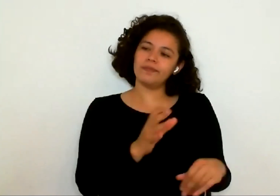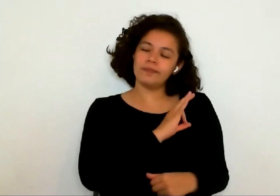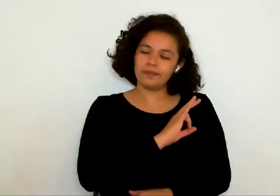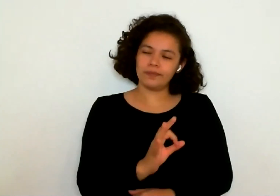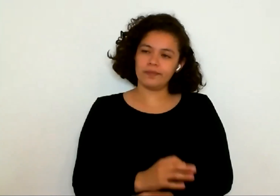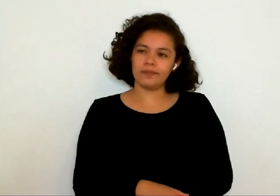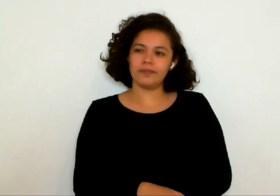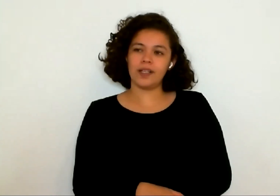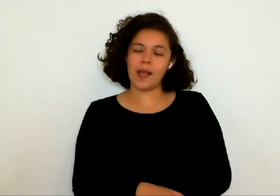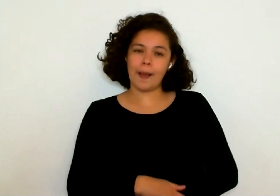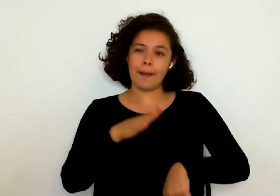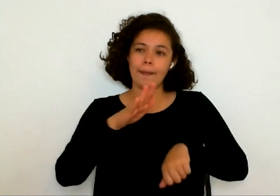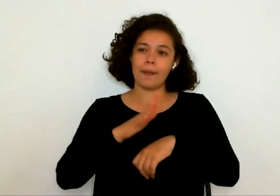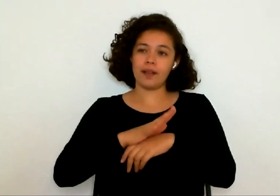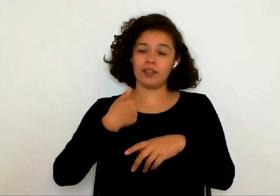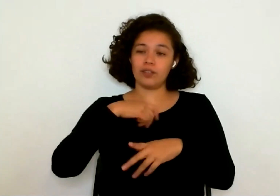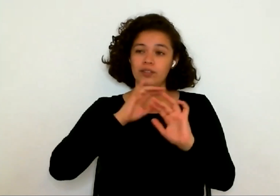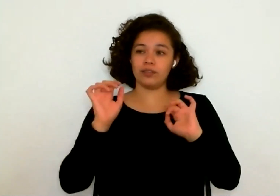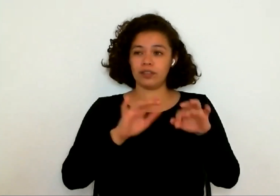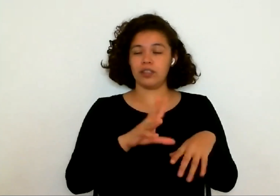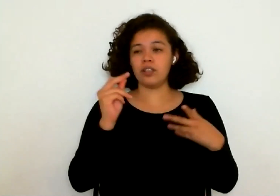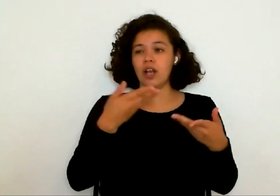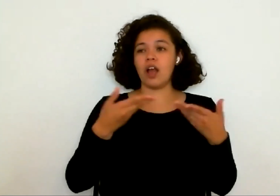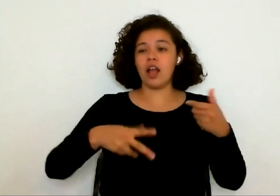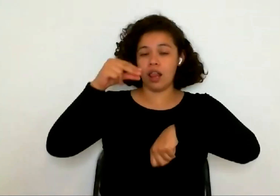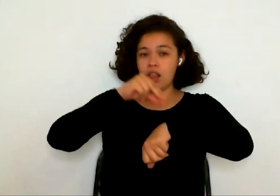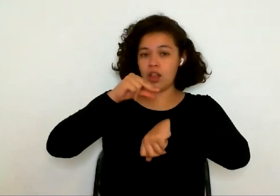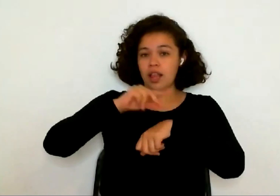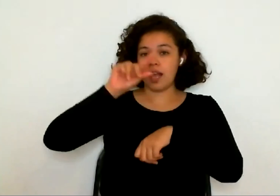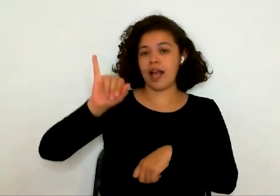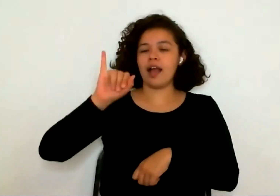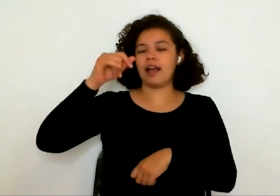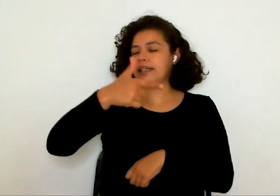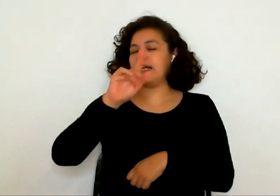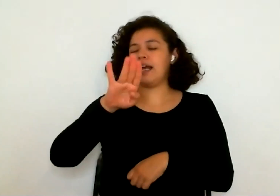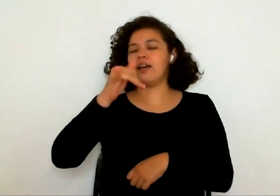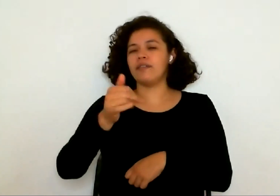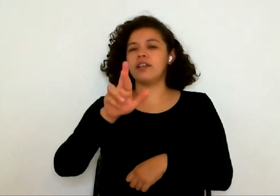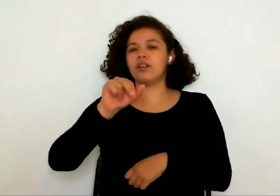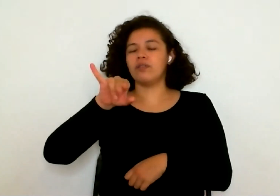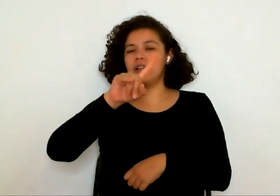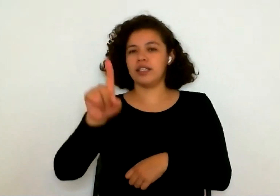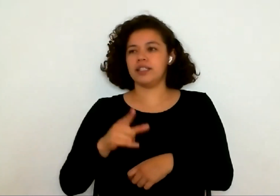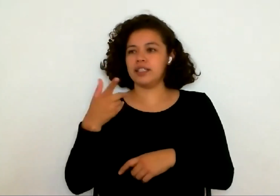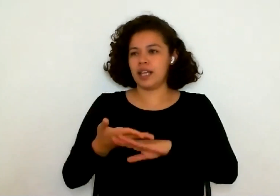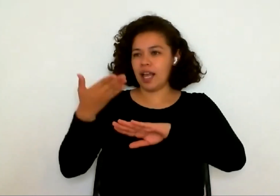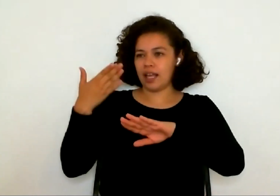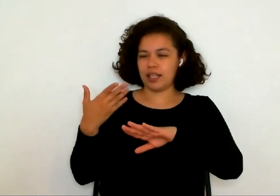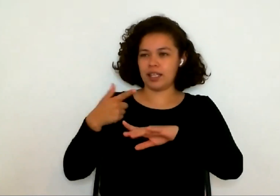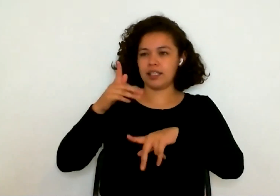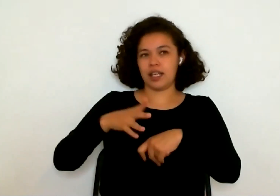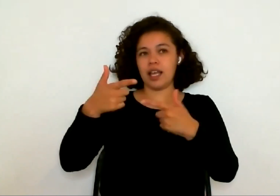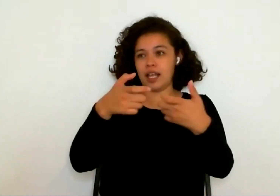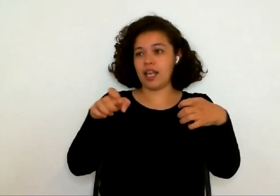capacitaciones y sobre todo, aunque no está presente, estuvo con nosotros la doctora Gaby Ruiz la sesión pasada, que fue quien lideré